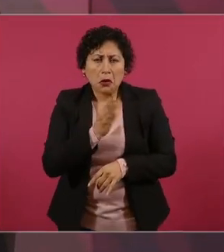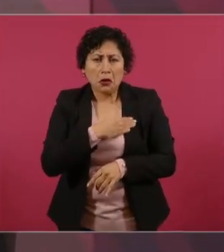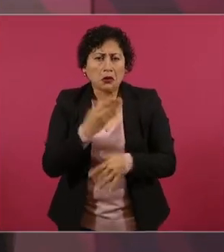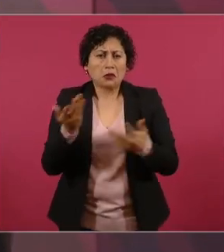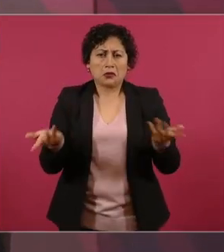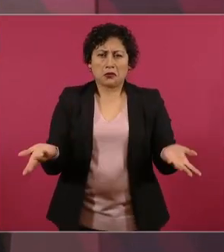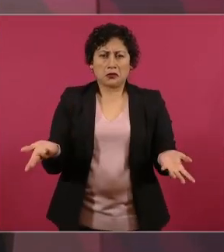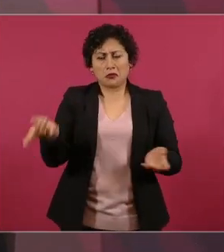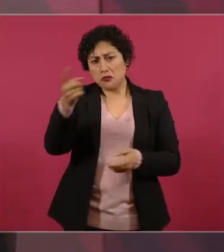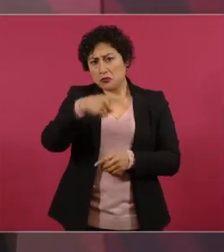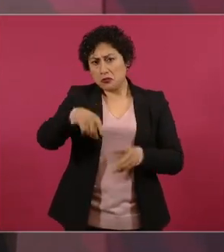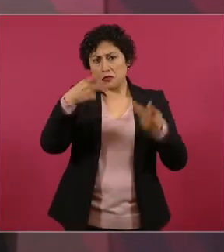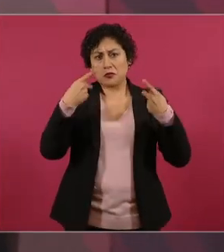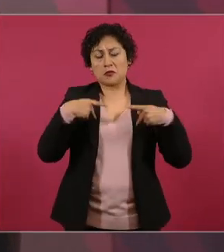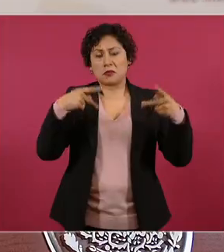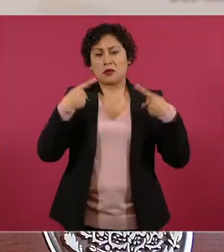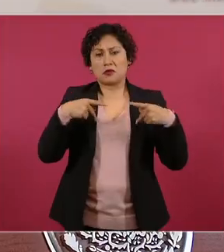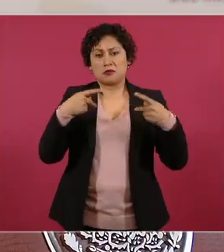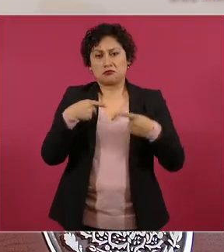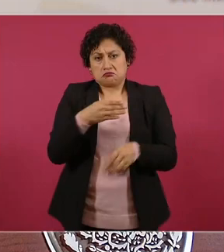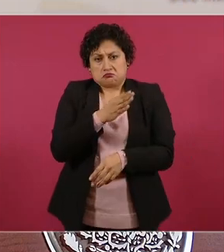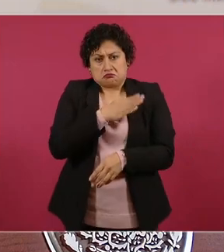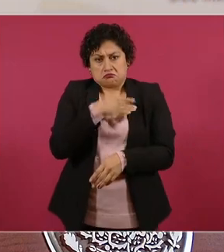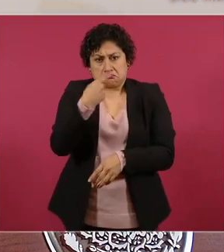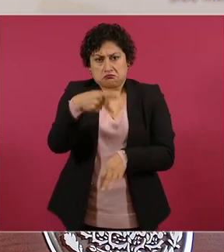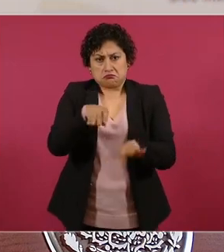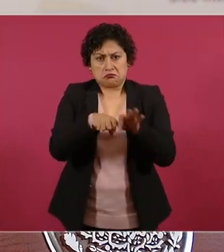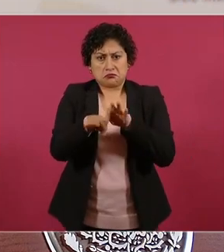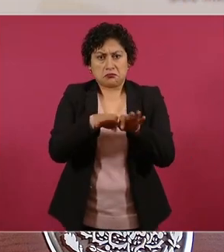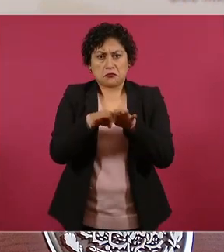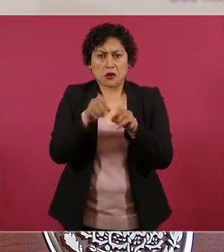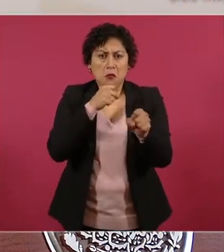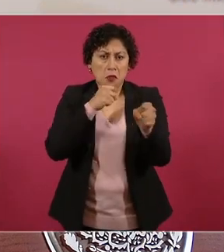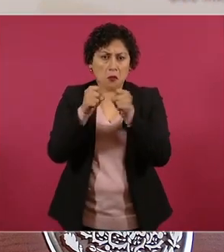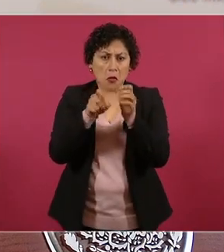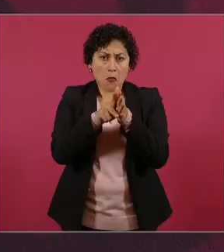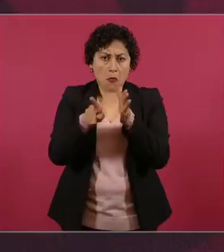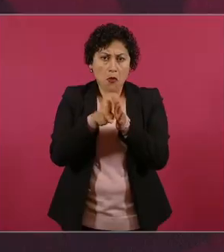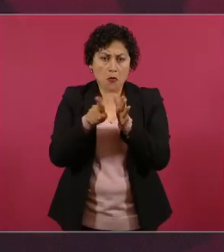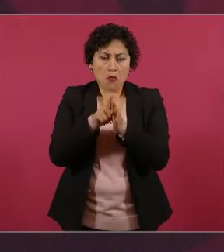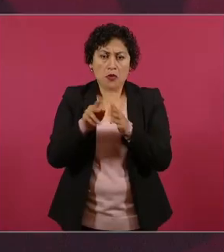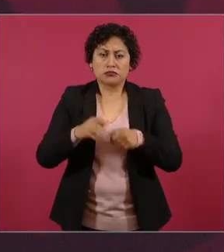son gentes de bien, periodistas, o sea, son